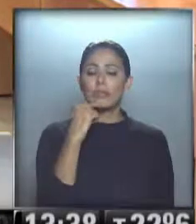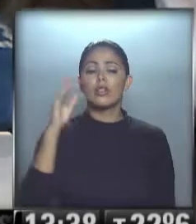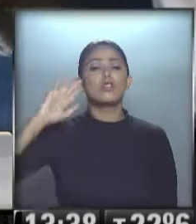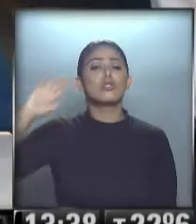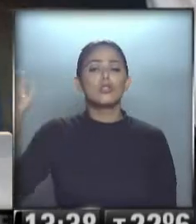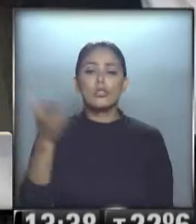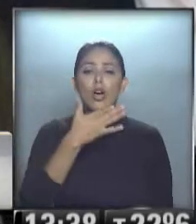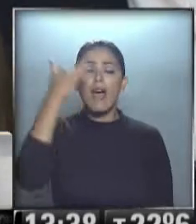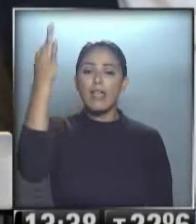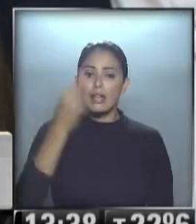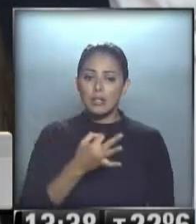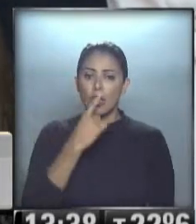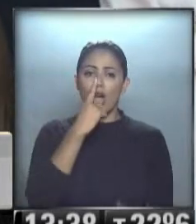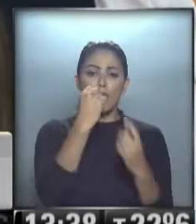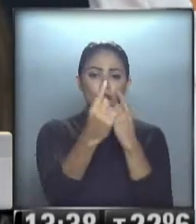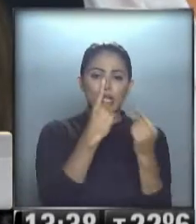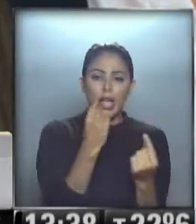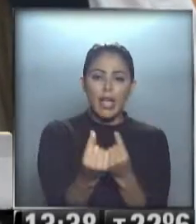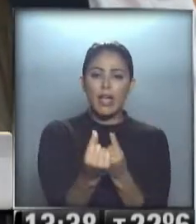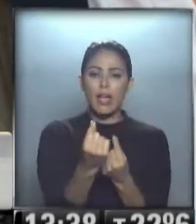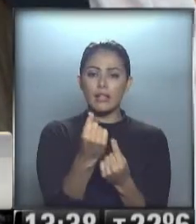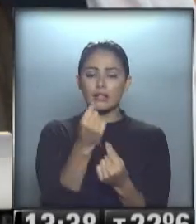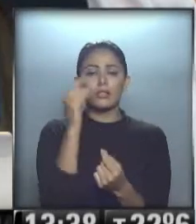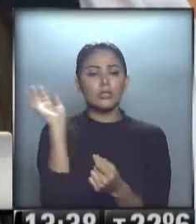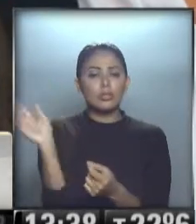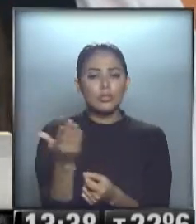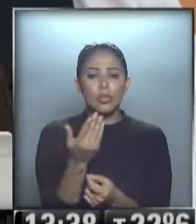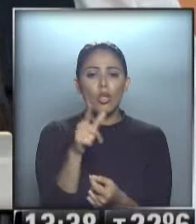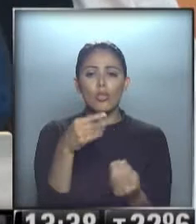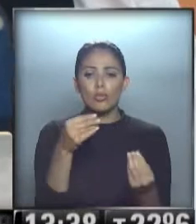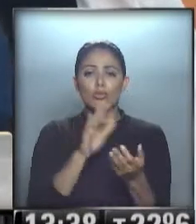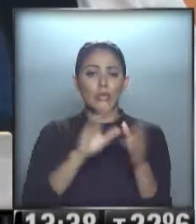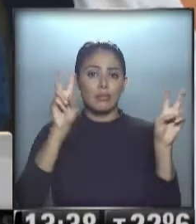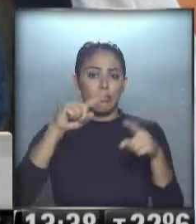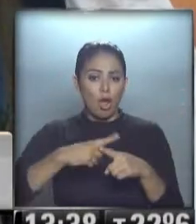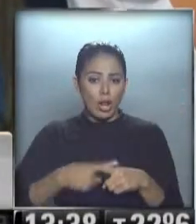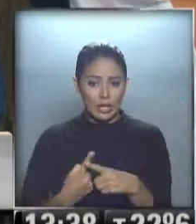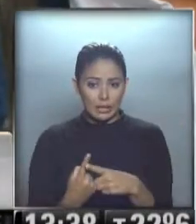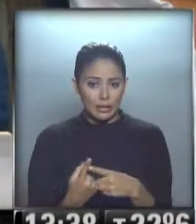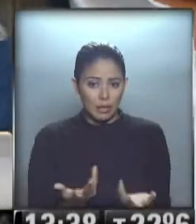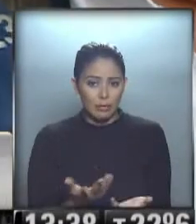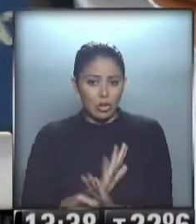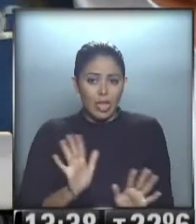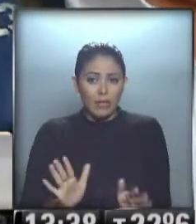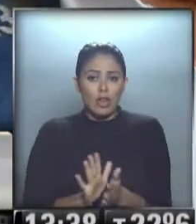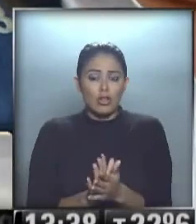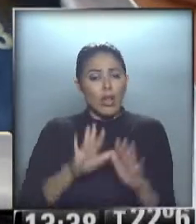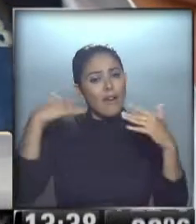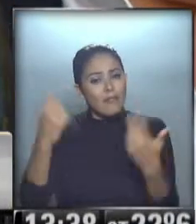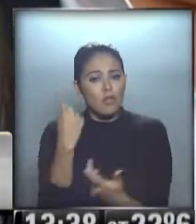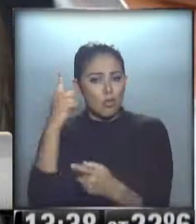realizan en protesta tienen que ver con política. Ahora no tienen nada que ver con política